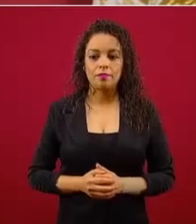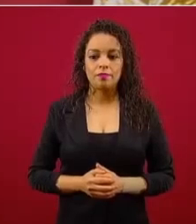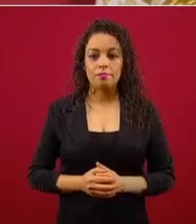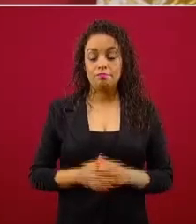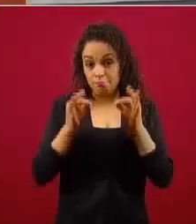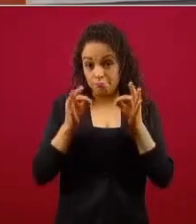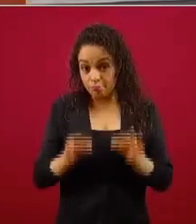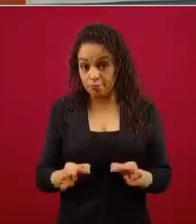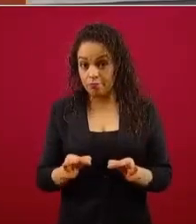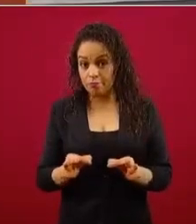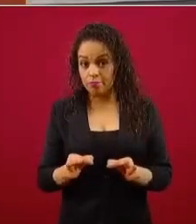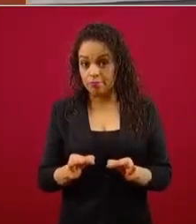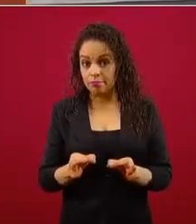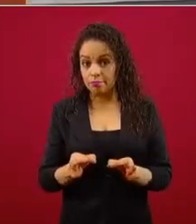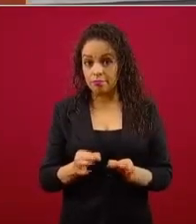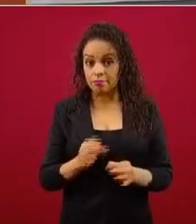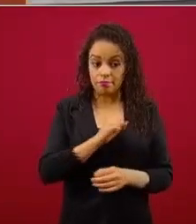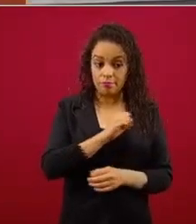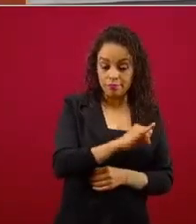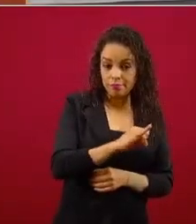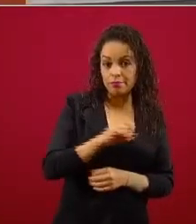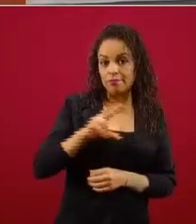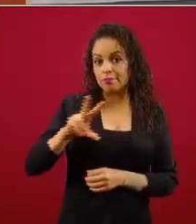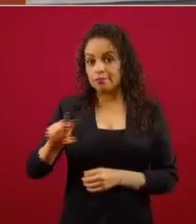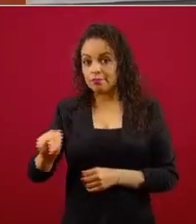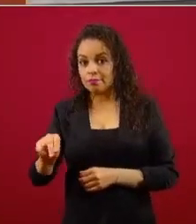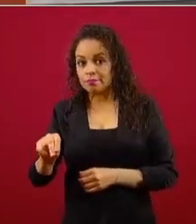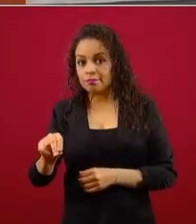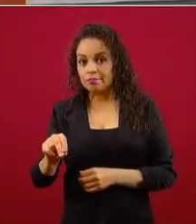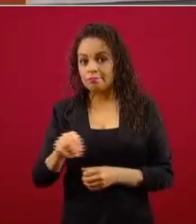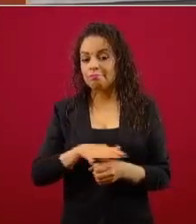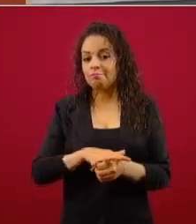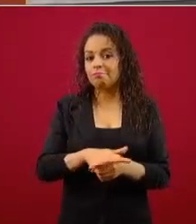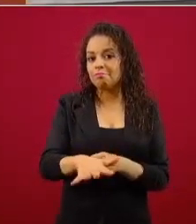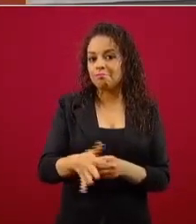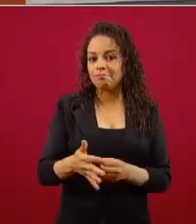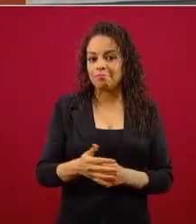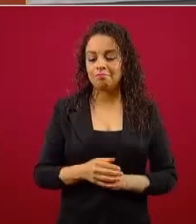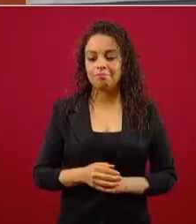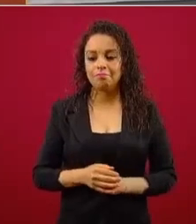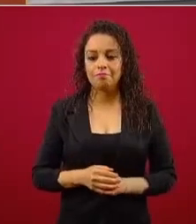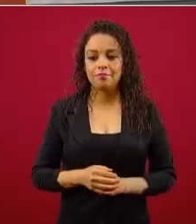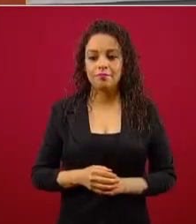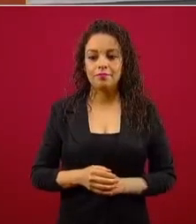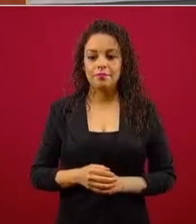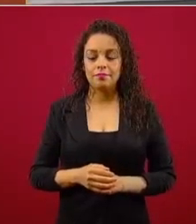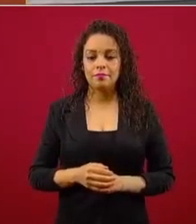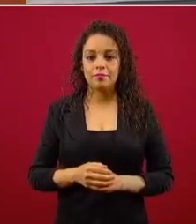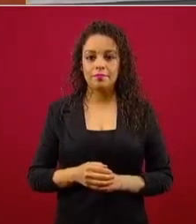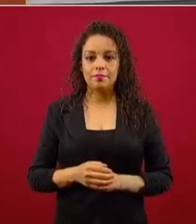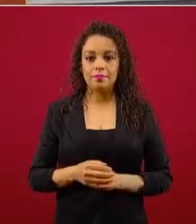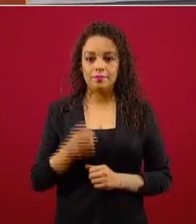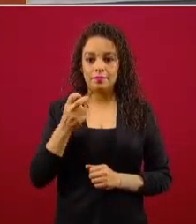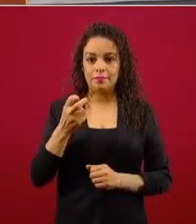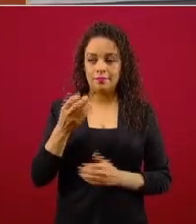correcto o no. Y por eso es el título